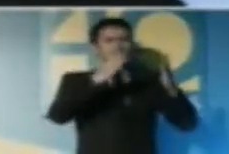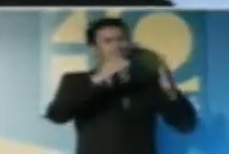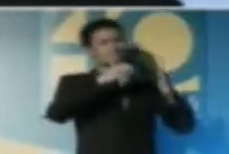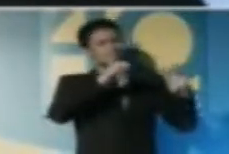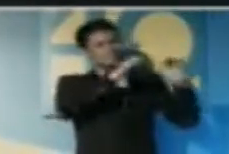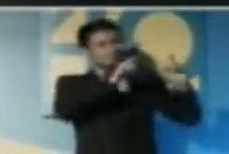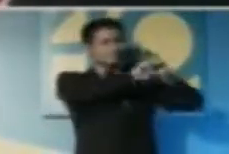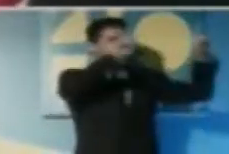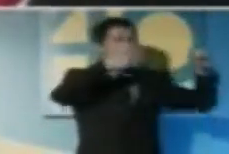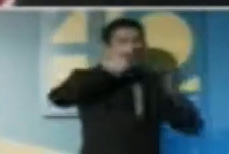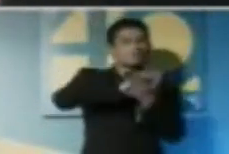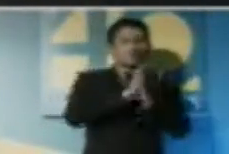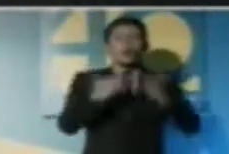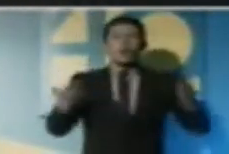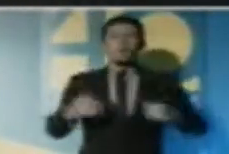conflicto?